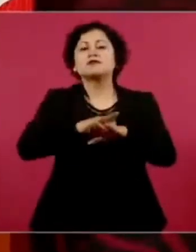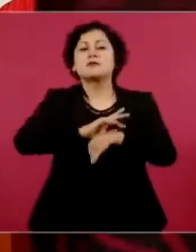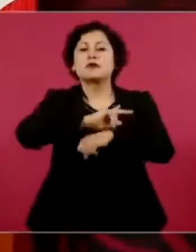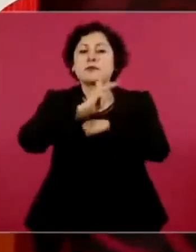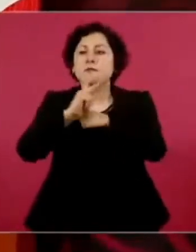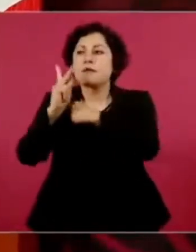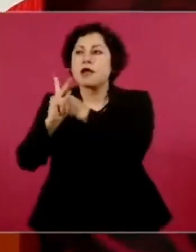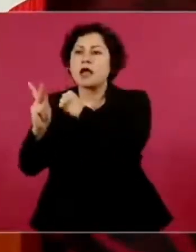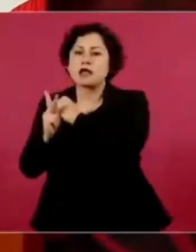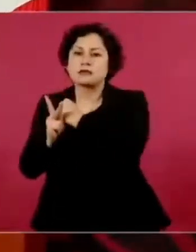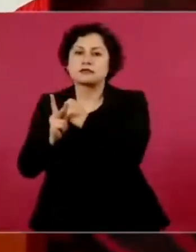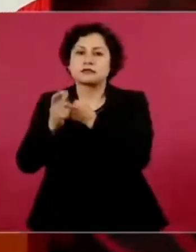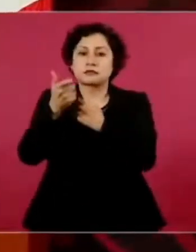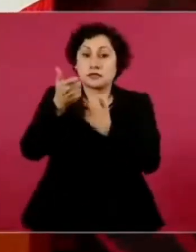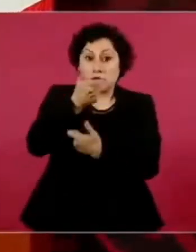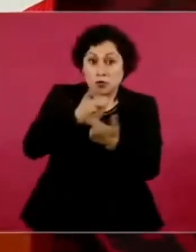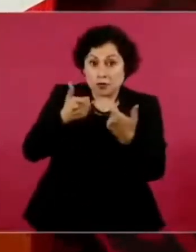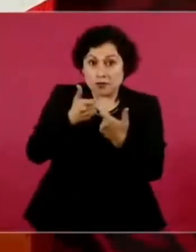comparativos.